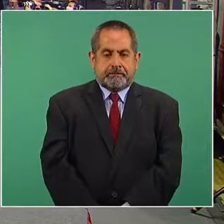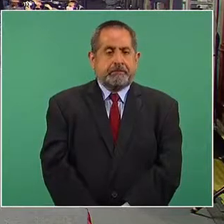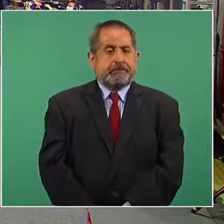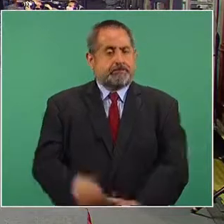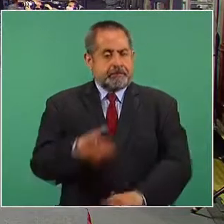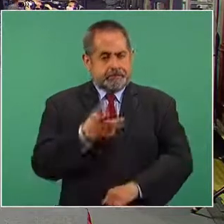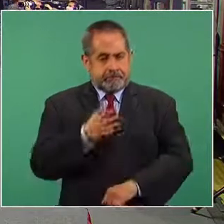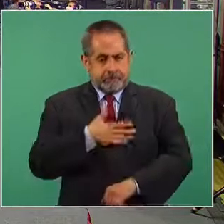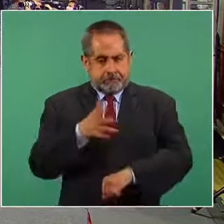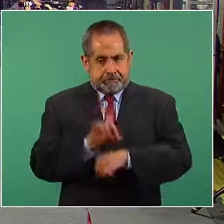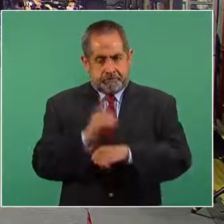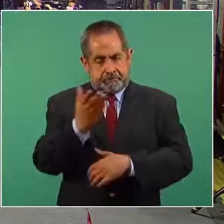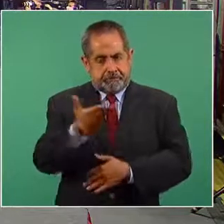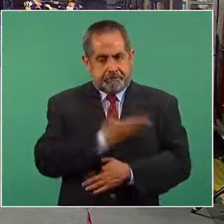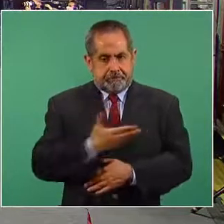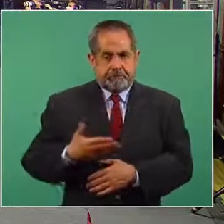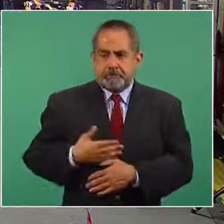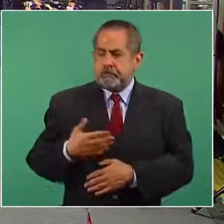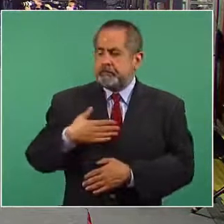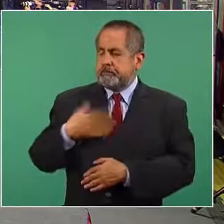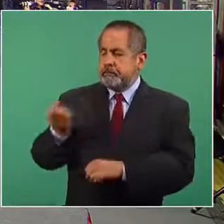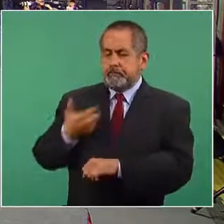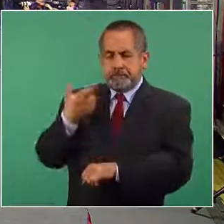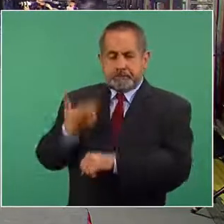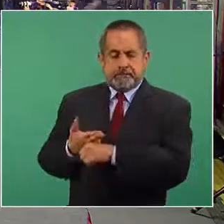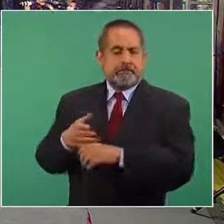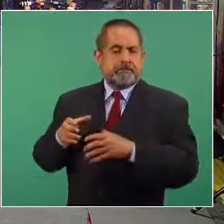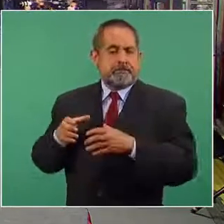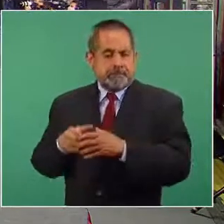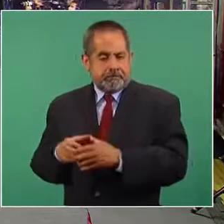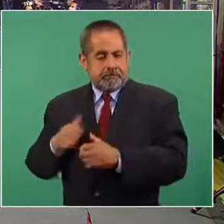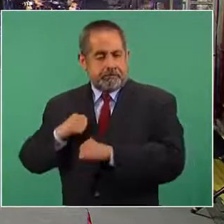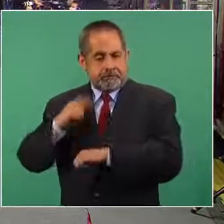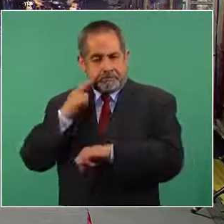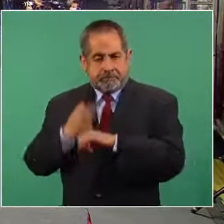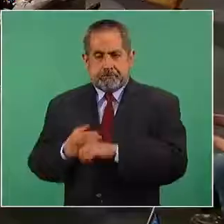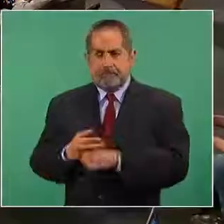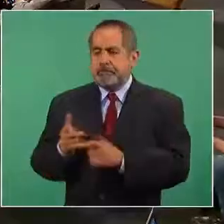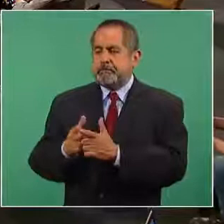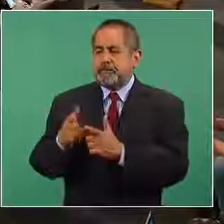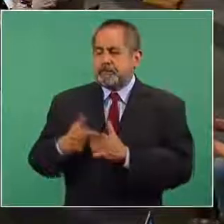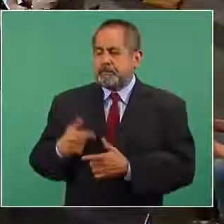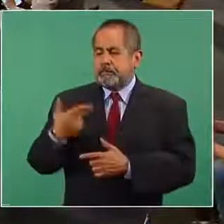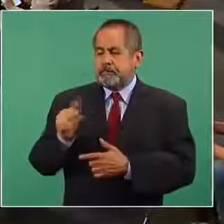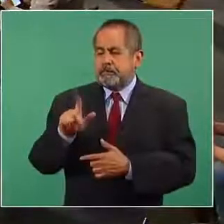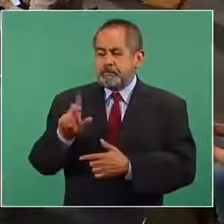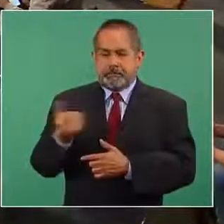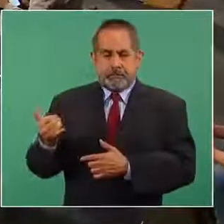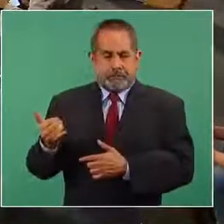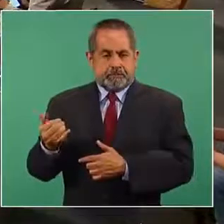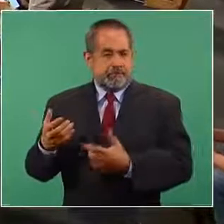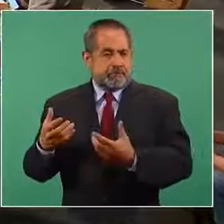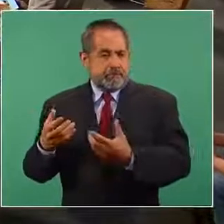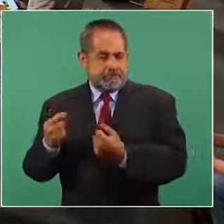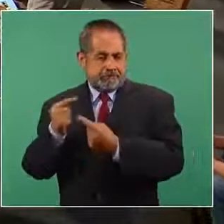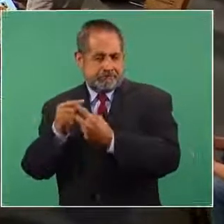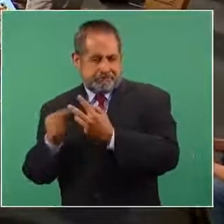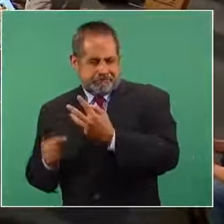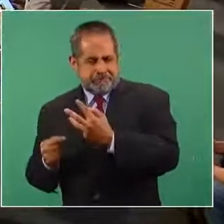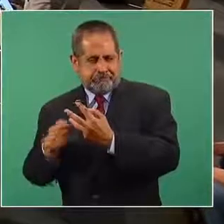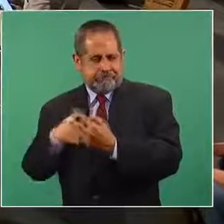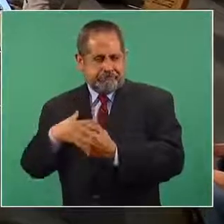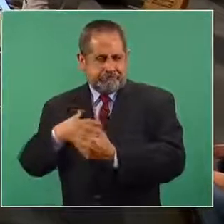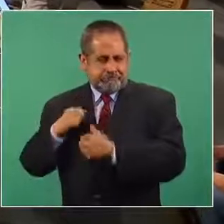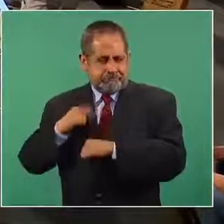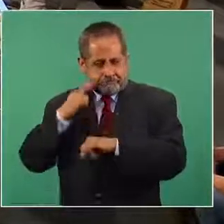Buenos días, presidente. Buenos días, secretarios. Shaila Rosagel, corresponsal de Grupo Gili, El Imparcial de Sonora, La Crónica de Mexicali y Frontera de